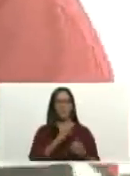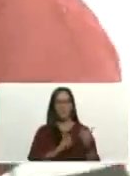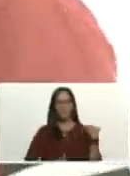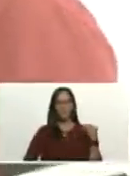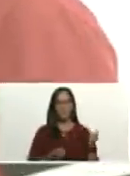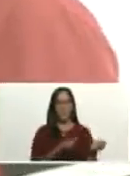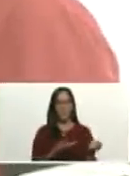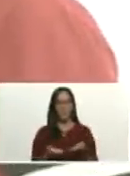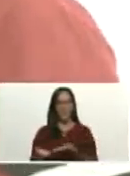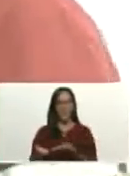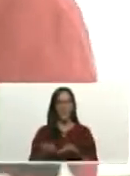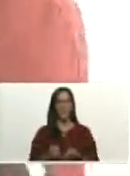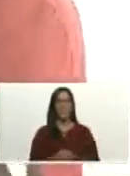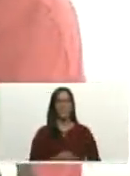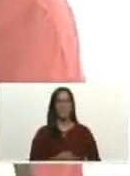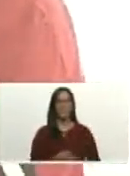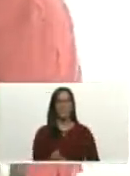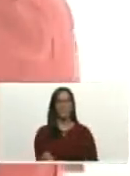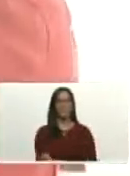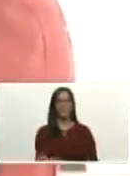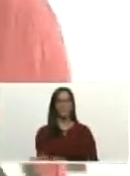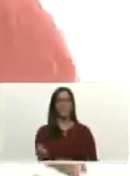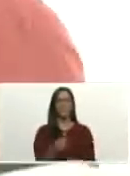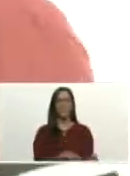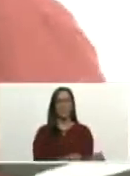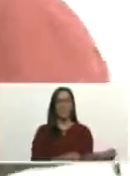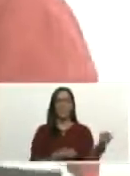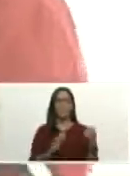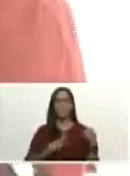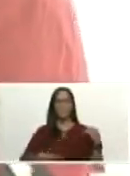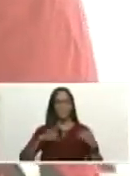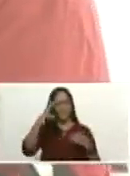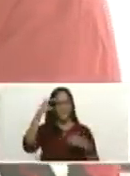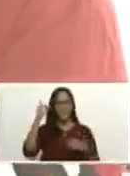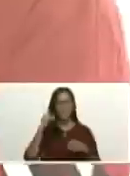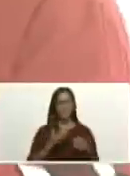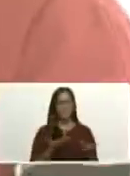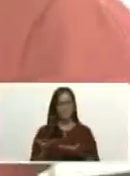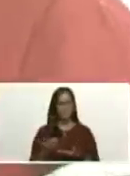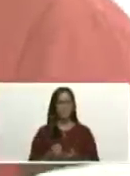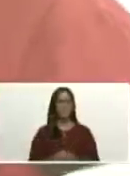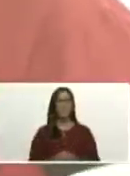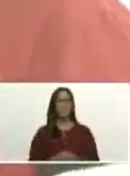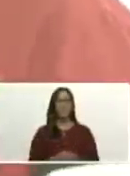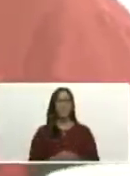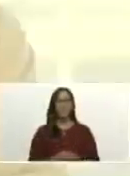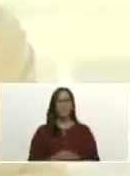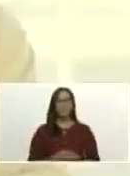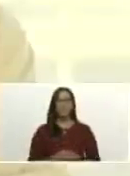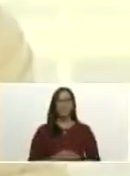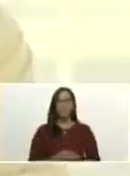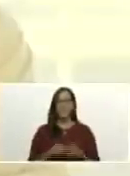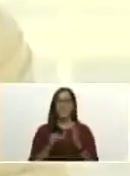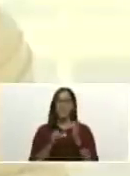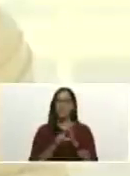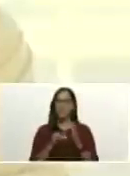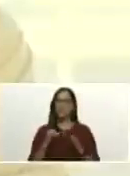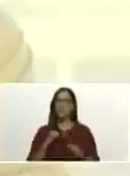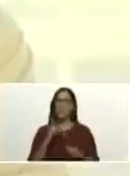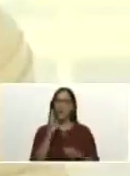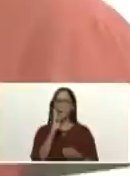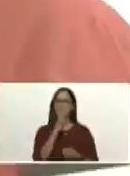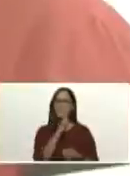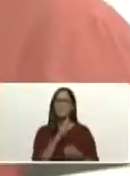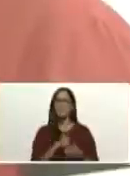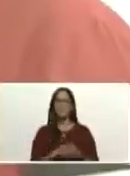Bienvenido, igual que a la vicepresidenta Delcy, presidente Tellechea. Rondón Fernandino, ¿de dónde son esos apellidos? Yo soy